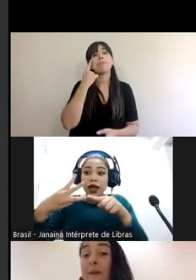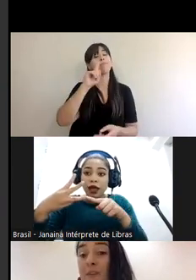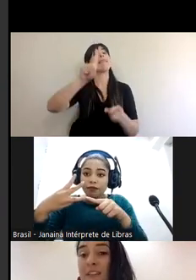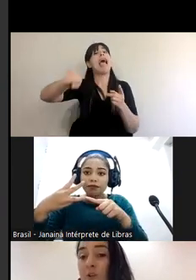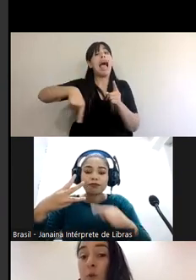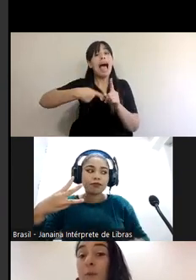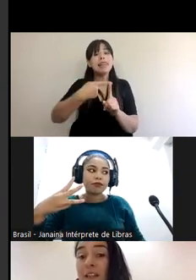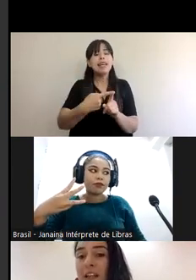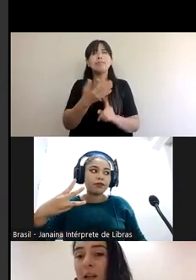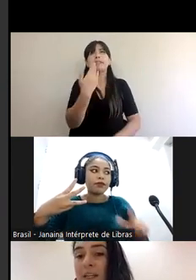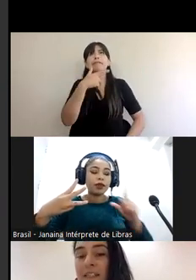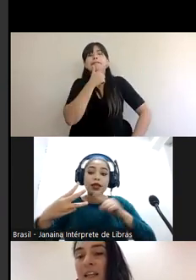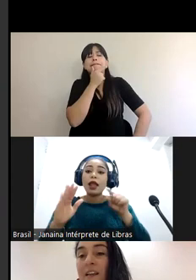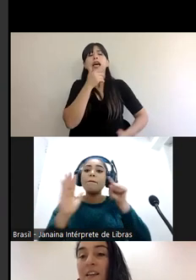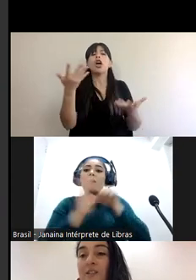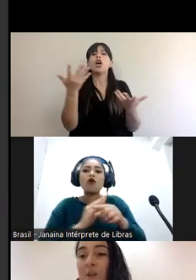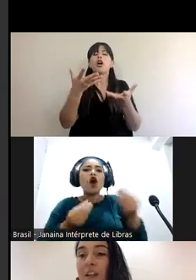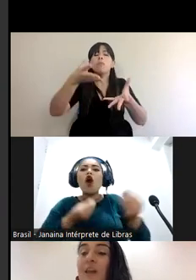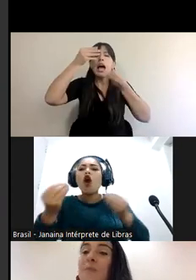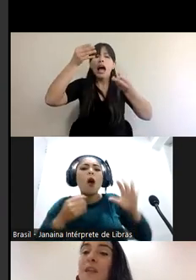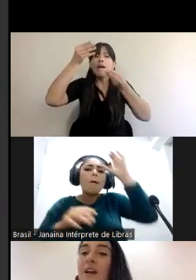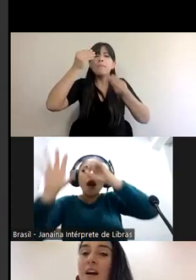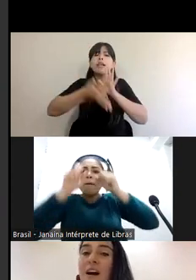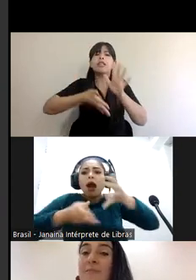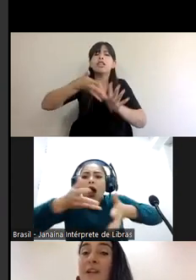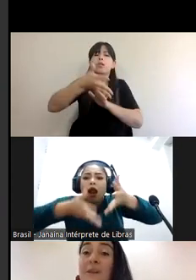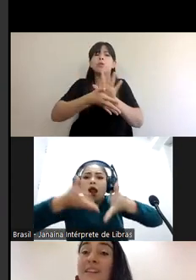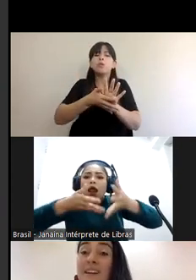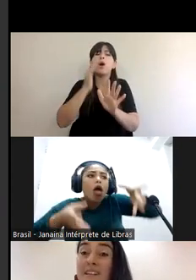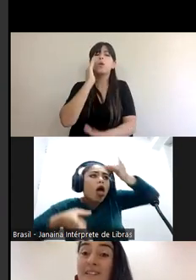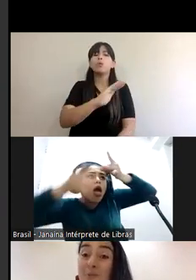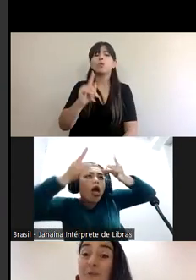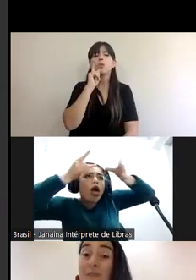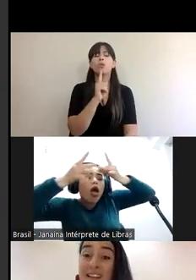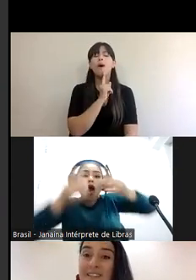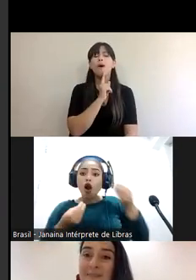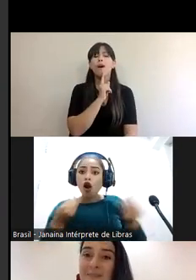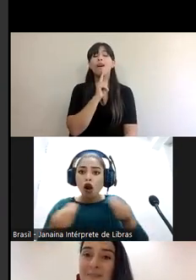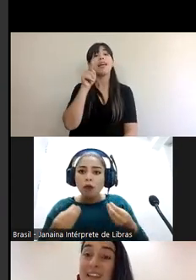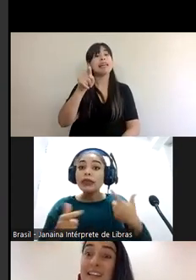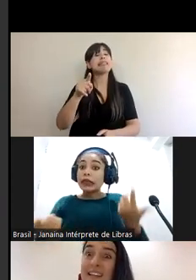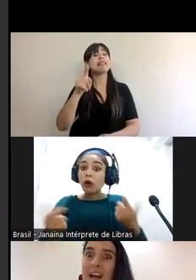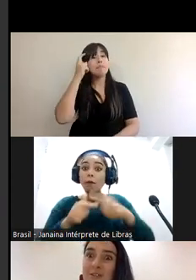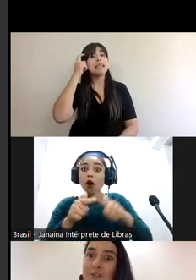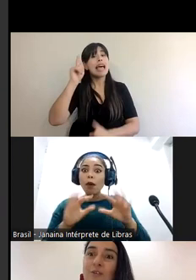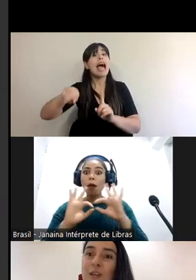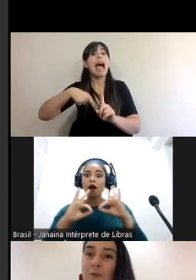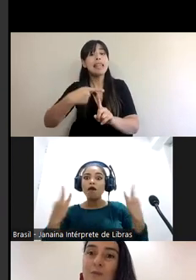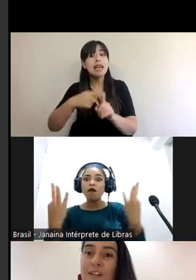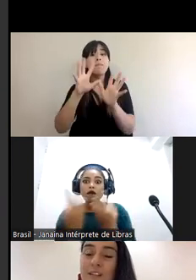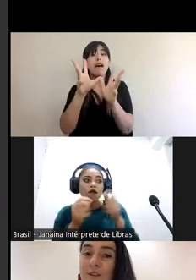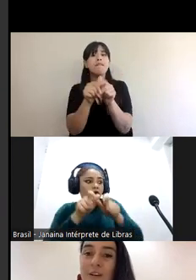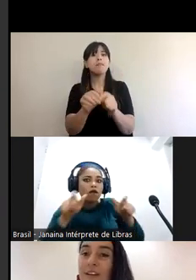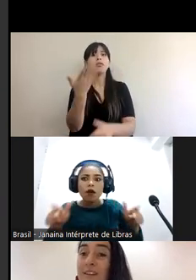esta pregunta, ¿cierto? ¿Cómo aprende la lengua de señas la niña sorda? A la problemática de sus familias, ¿ya? Que a nosotros nos llamó